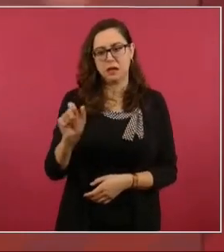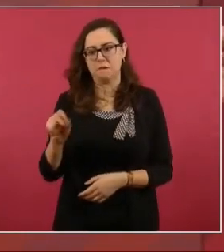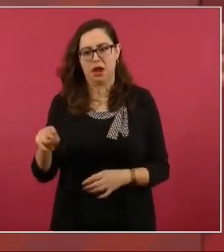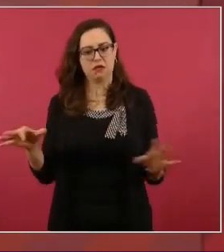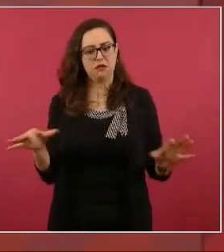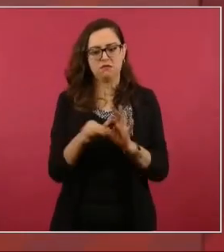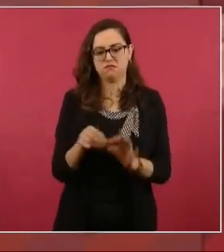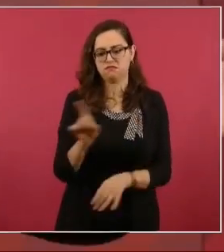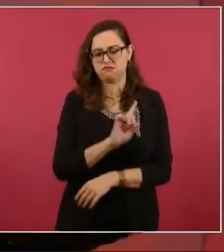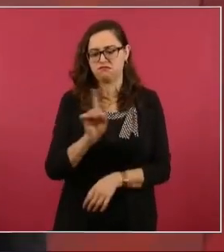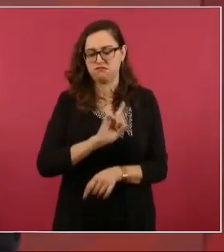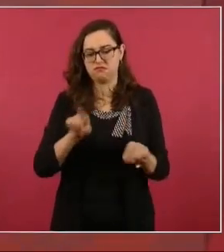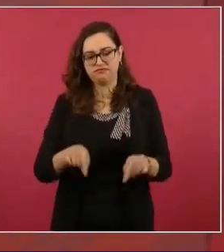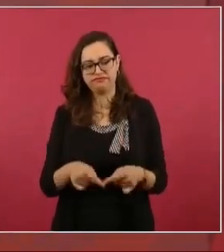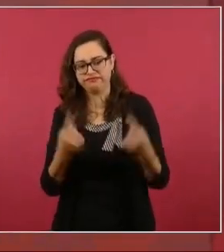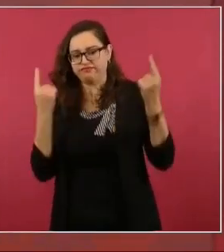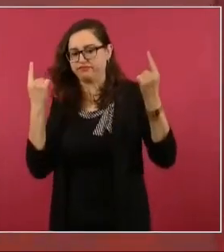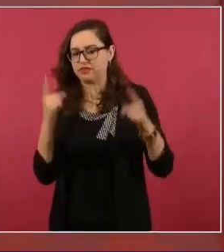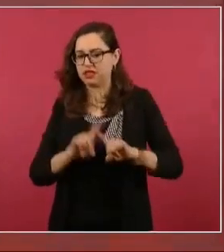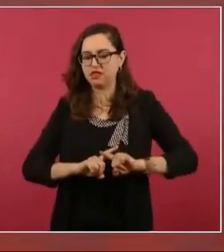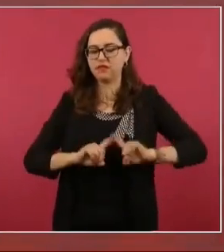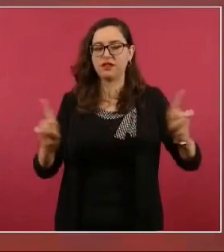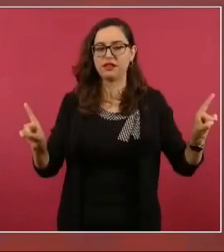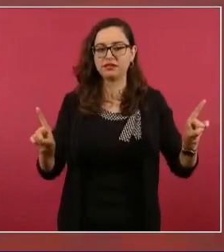pensando que eran distintos.